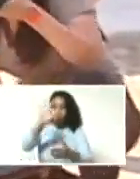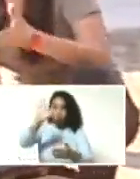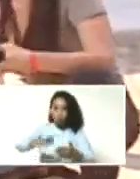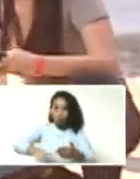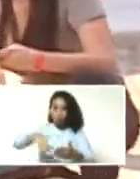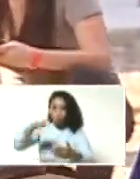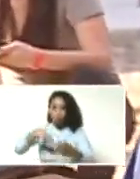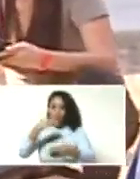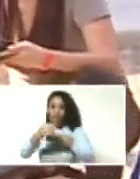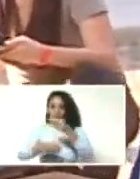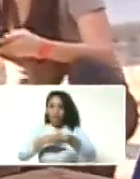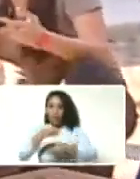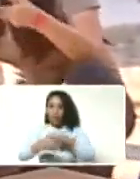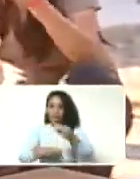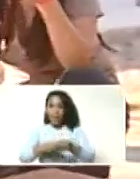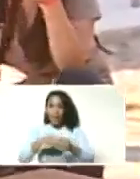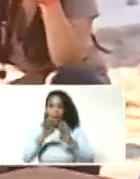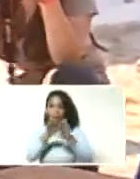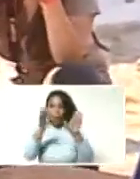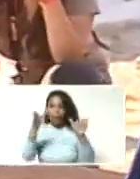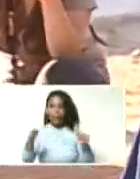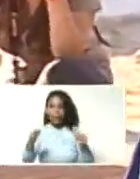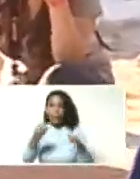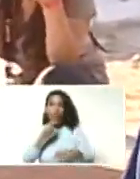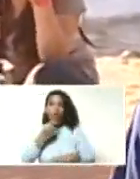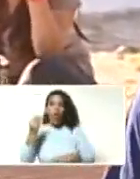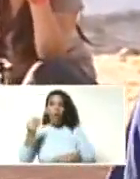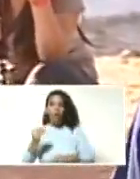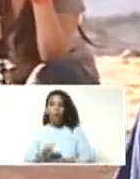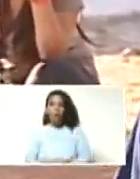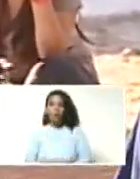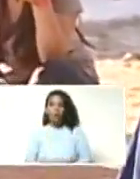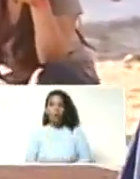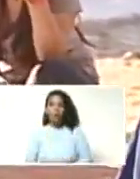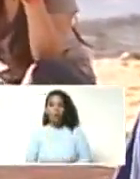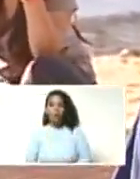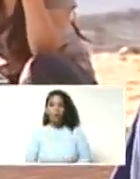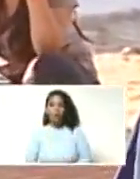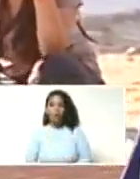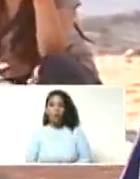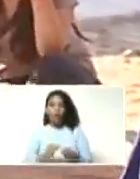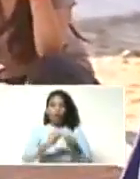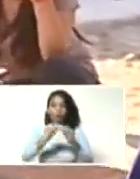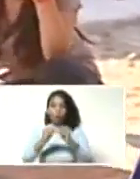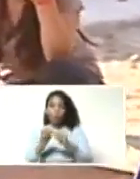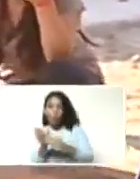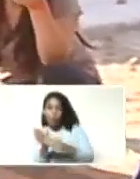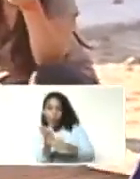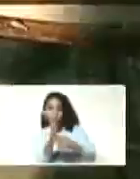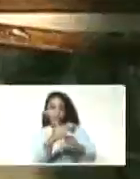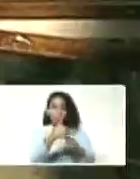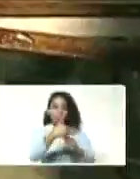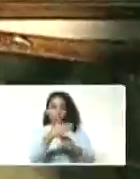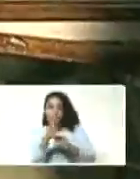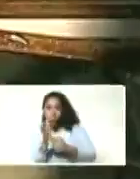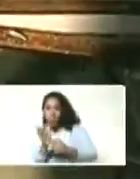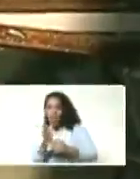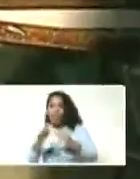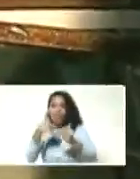va a ser la mesa del muchacho. Lo arreglamos por este lado y después viene la pintura,